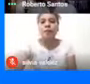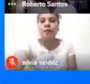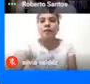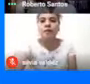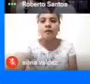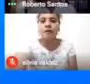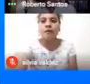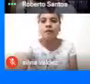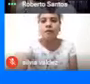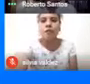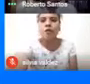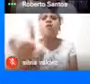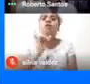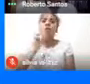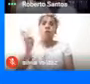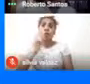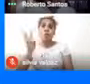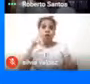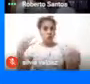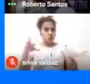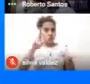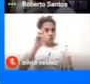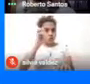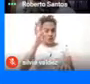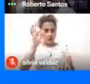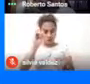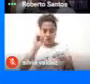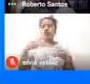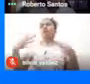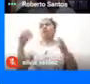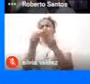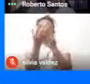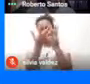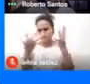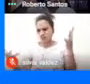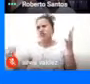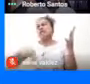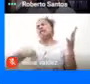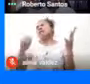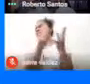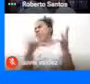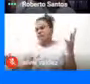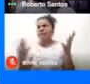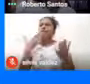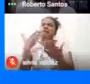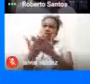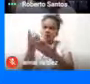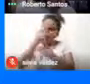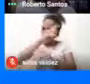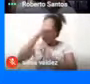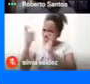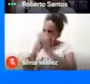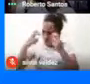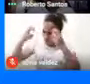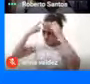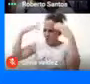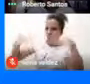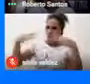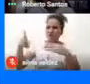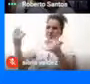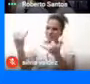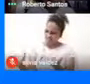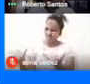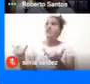Guau Roberto Pues yo creo Que elementos Tenemos muchísimos Gracias También por Todo ese conocimiento Que tú